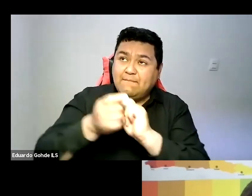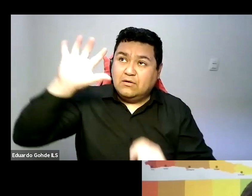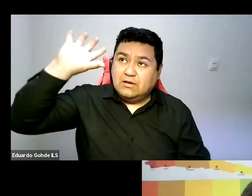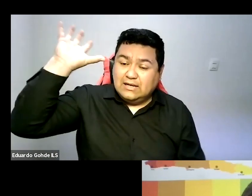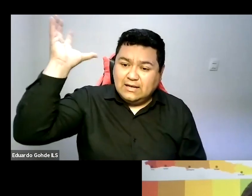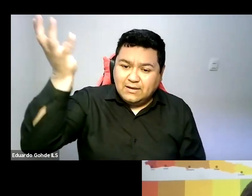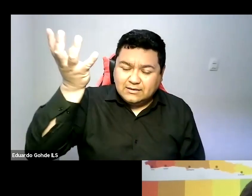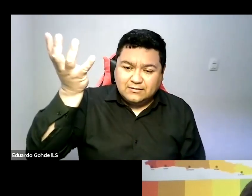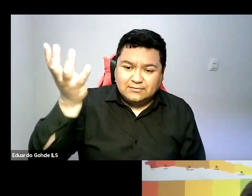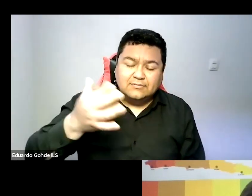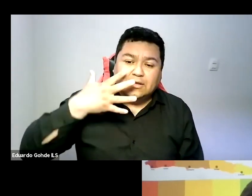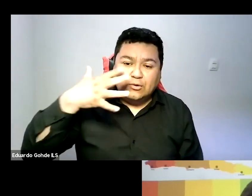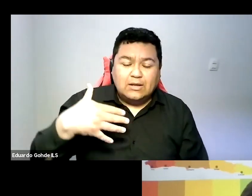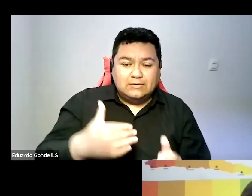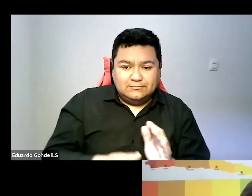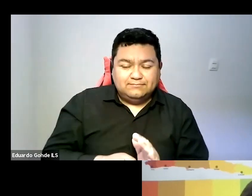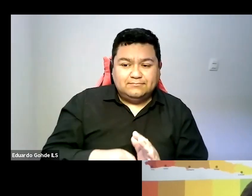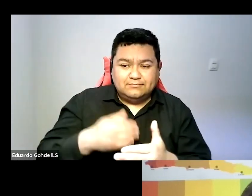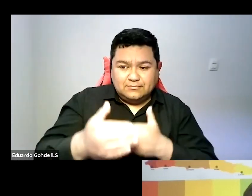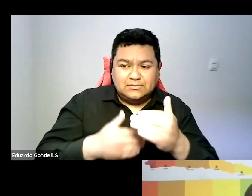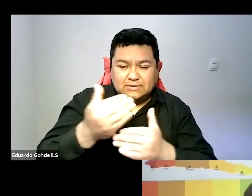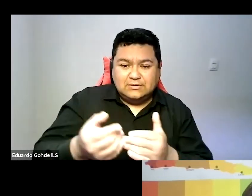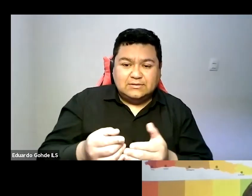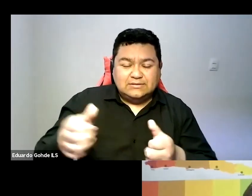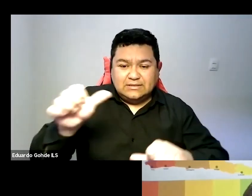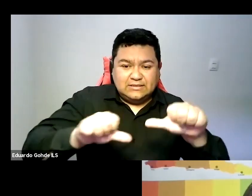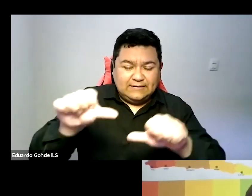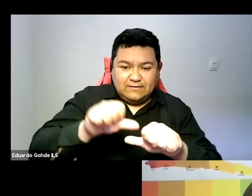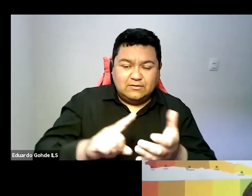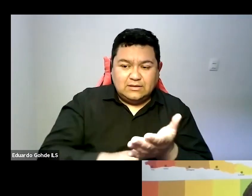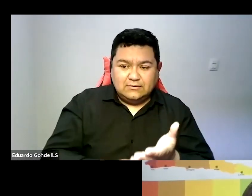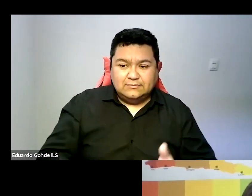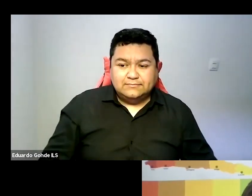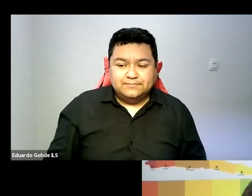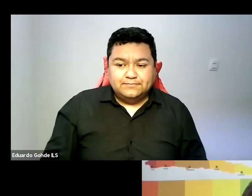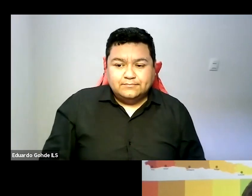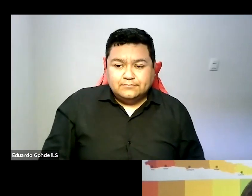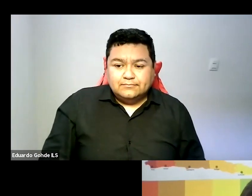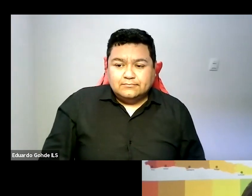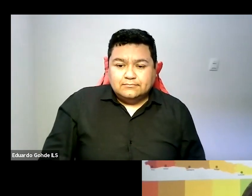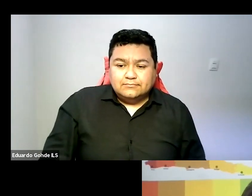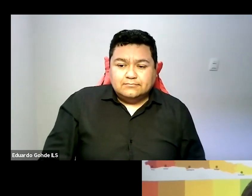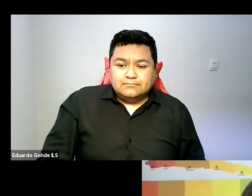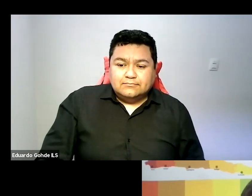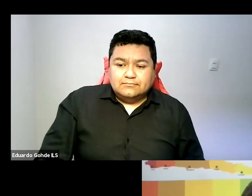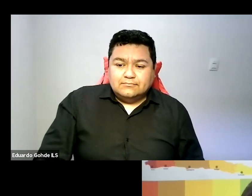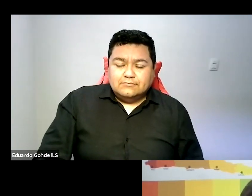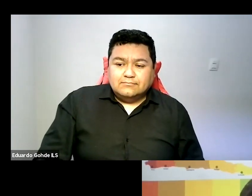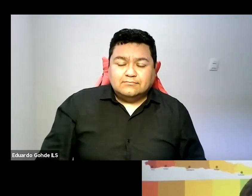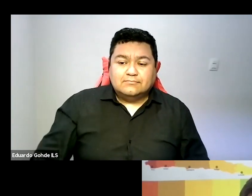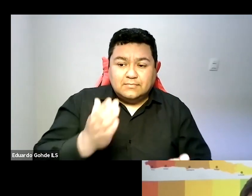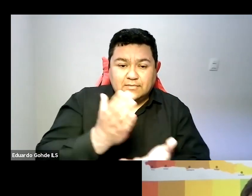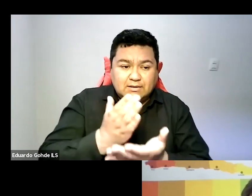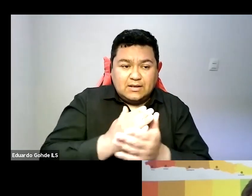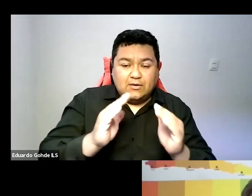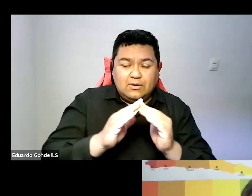también es producto del progreso científico y tecnológico? Y una otra pregunta dice lo siguiente: tenemos la idea de que desde la escuela de que el